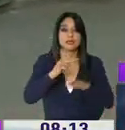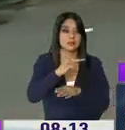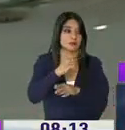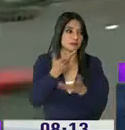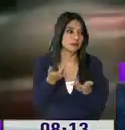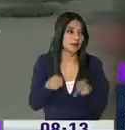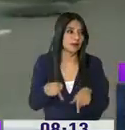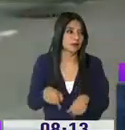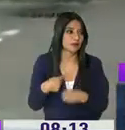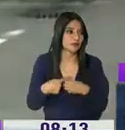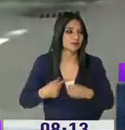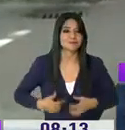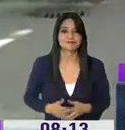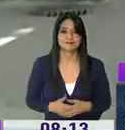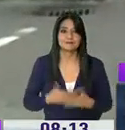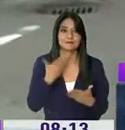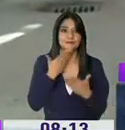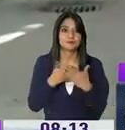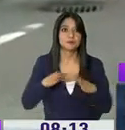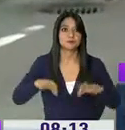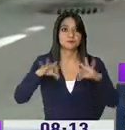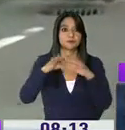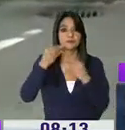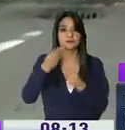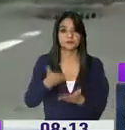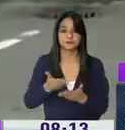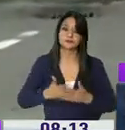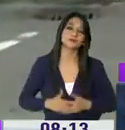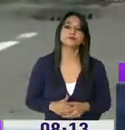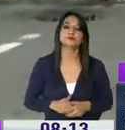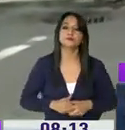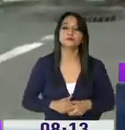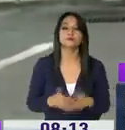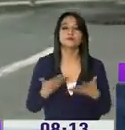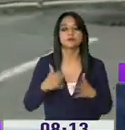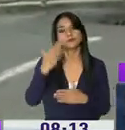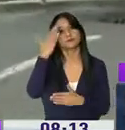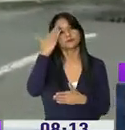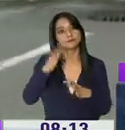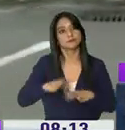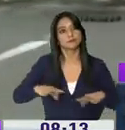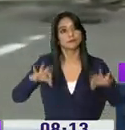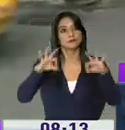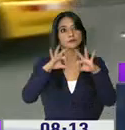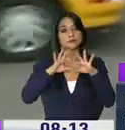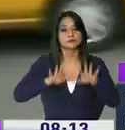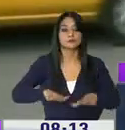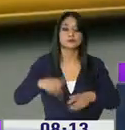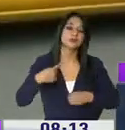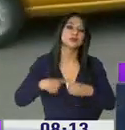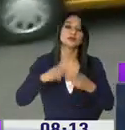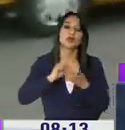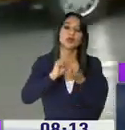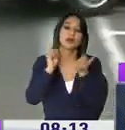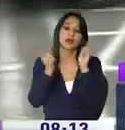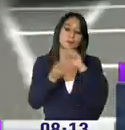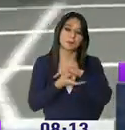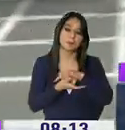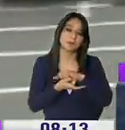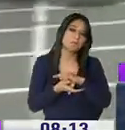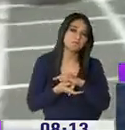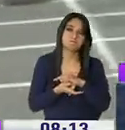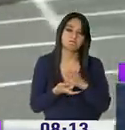ciudad. Muchas gracias, importante información. Bueno, ya saben, tomar en cuenta que la capital no ha cambiado mucho